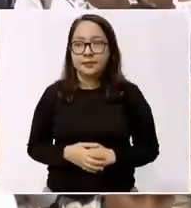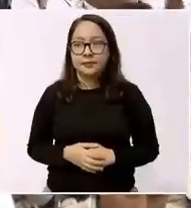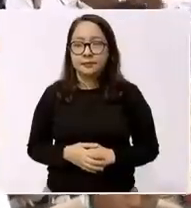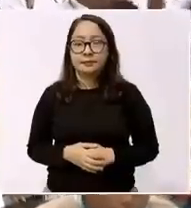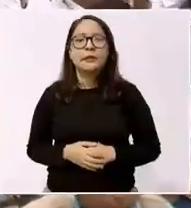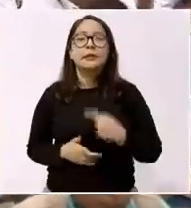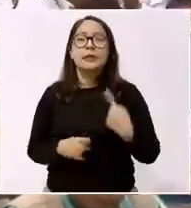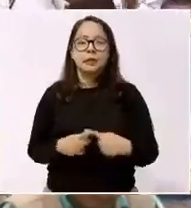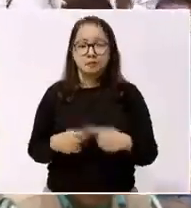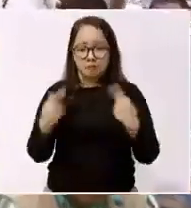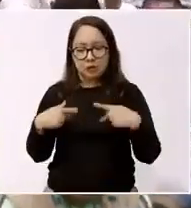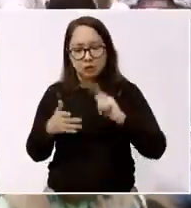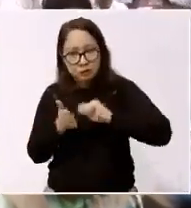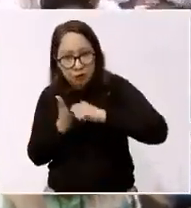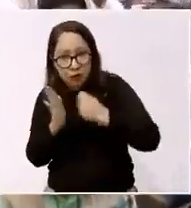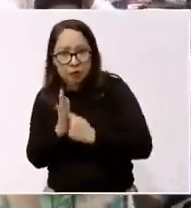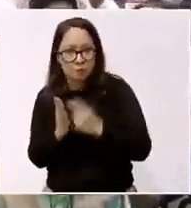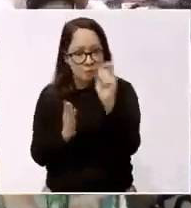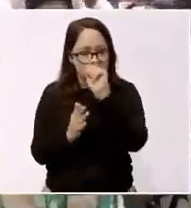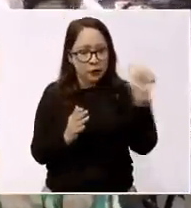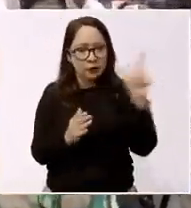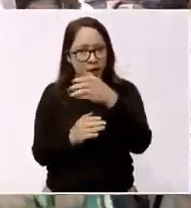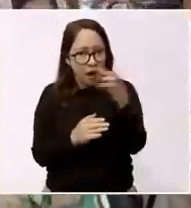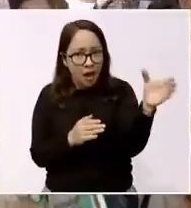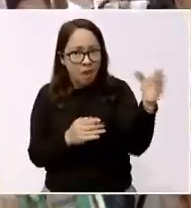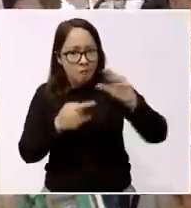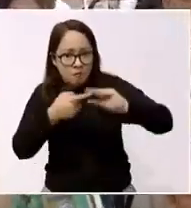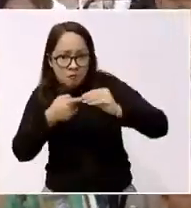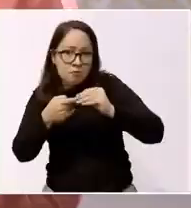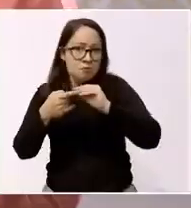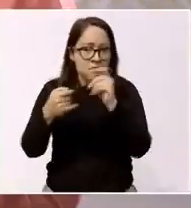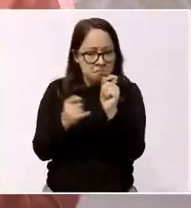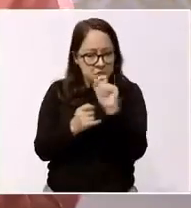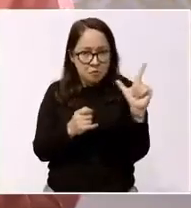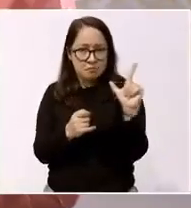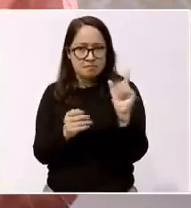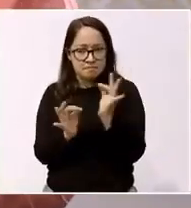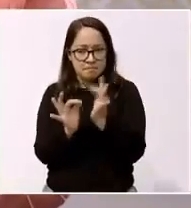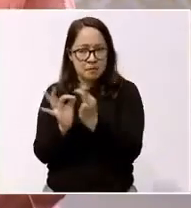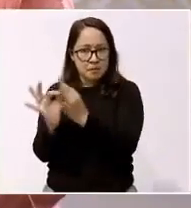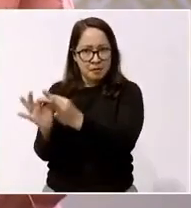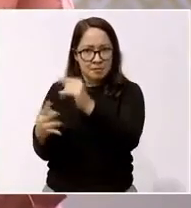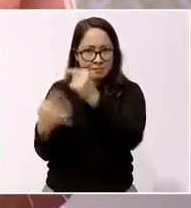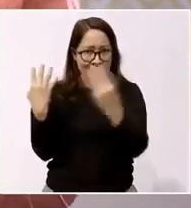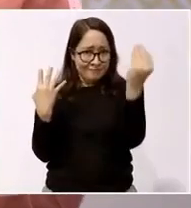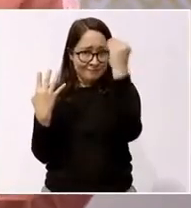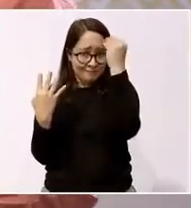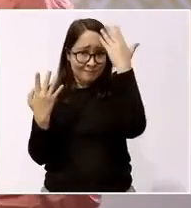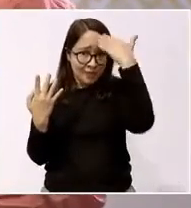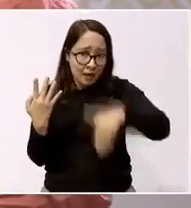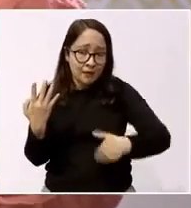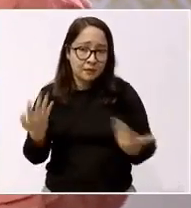Técnicos, con agrónomos, con extensionistas. Ya ven cuánto